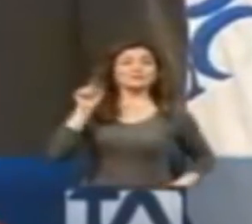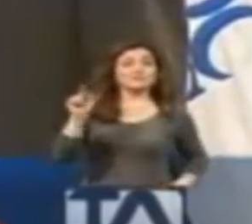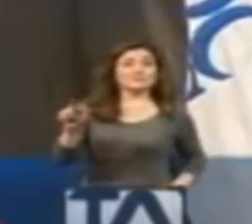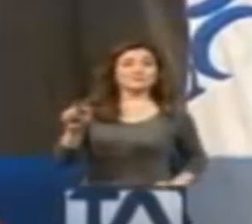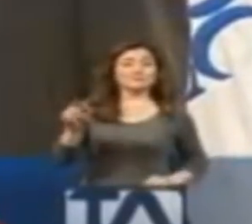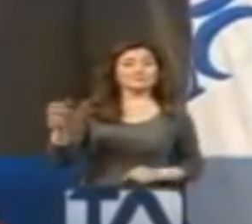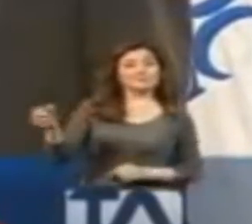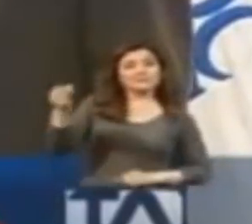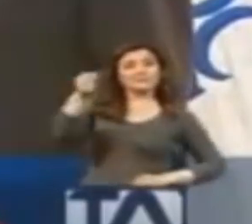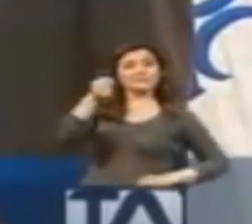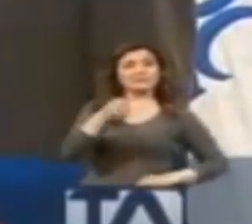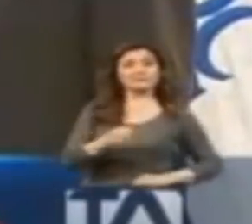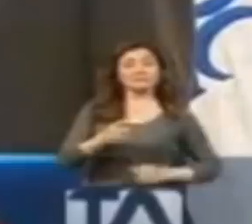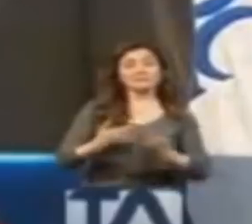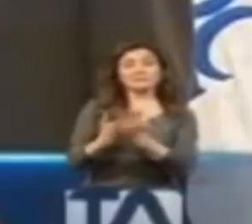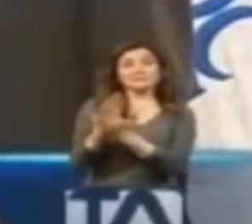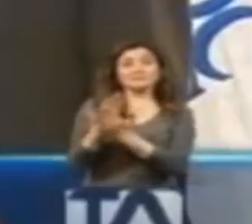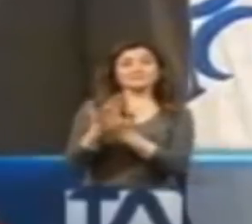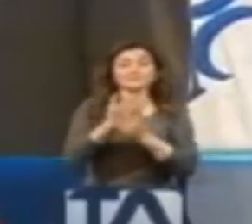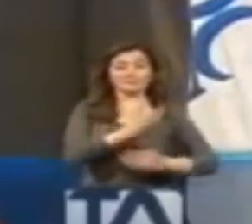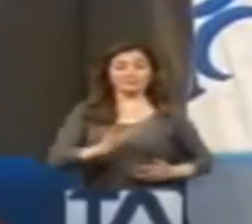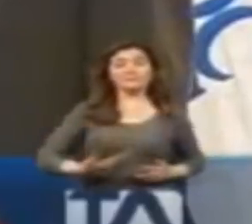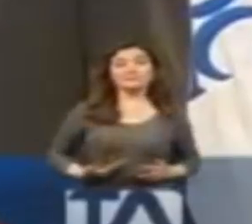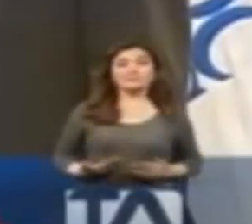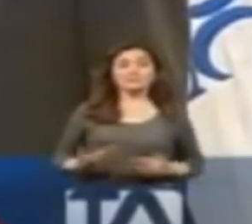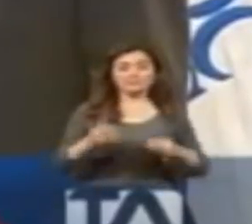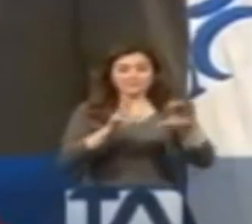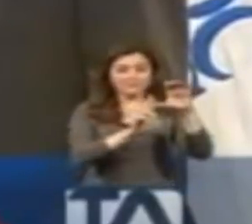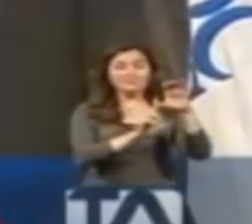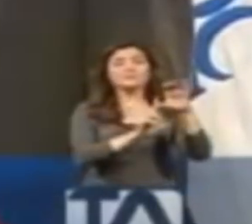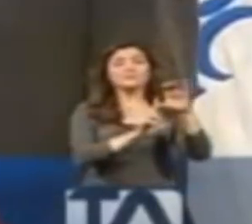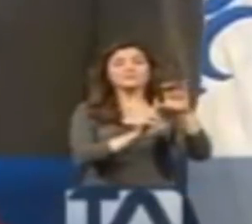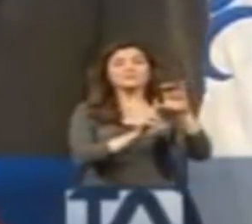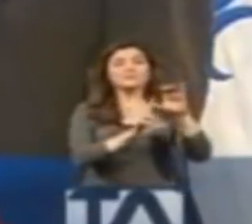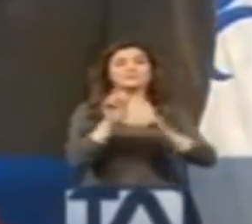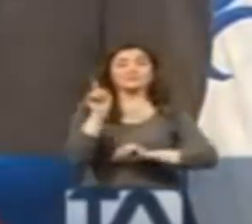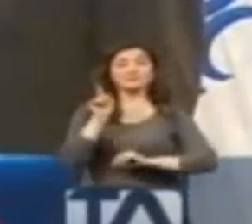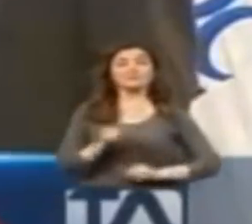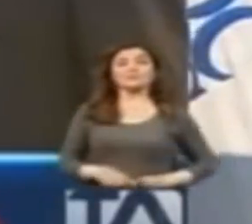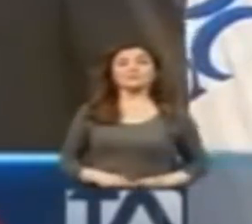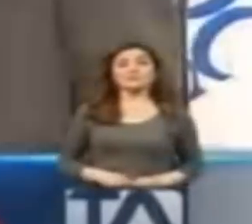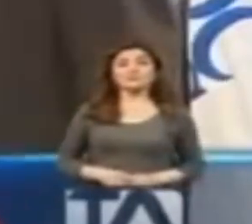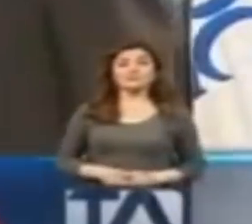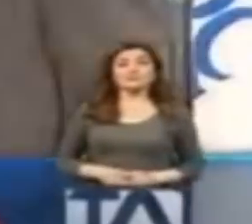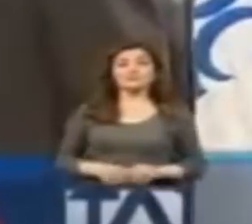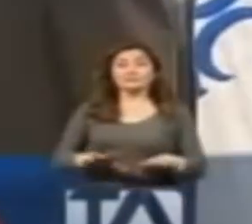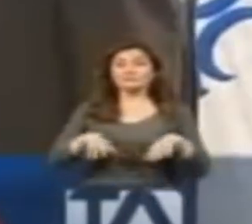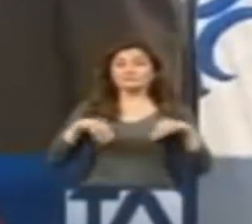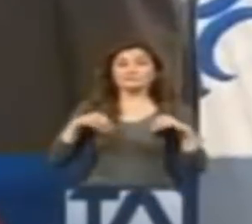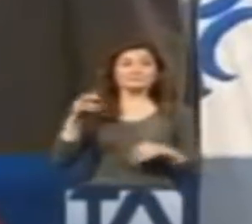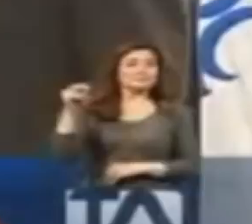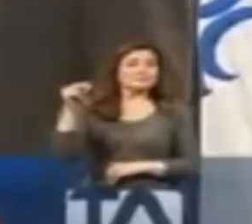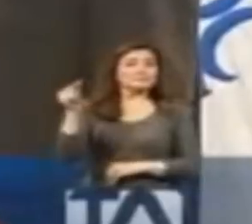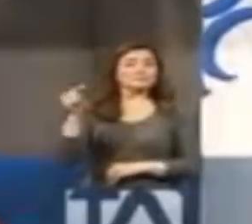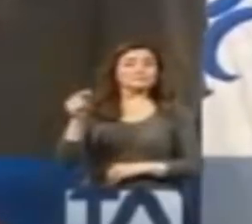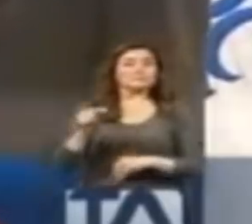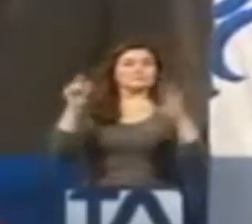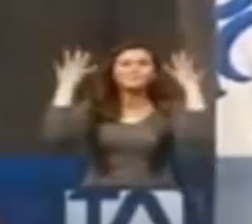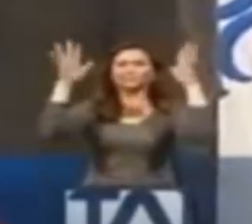la posesión la hizo el presidente del Consejo de Participación Ciudadana Transitorio y asumió de inmediato el cargo.